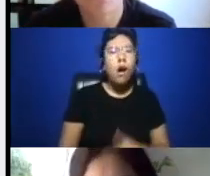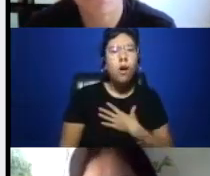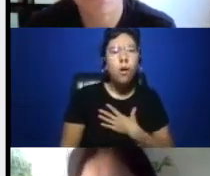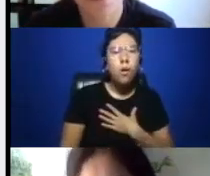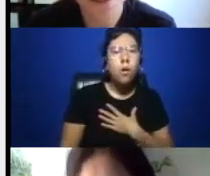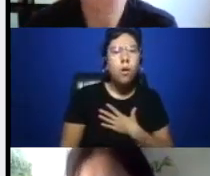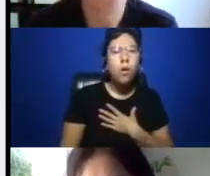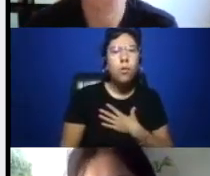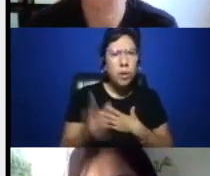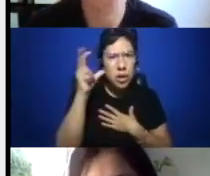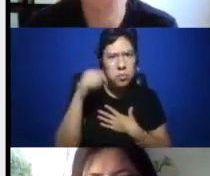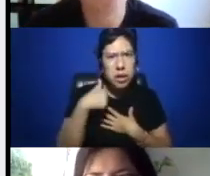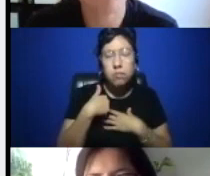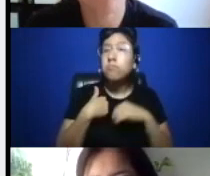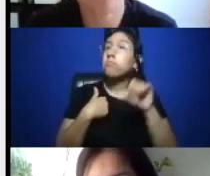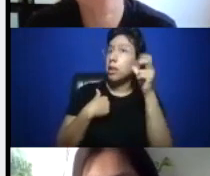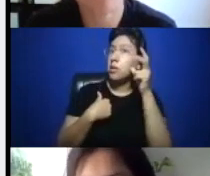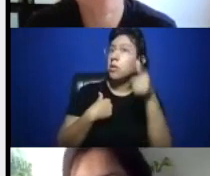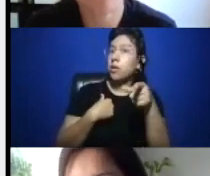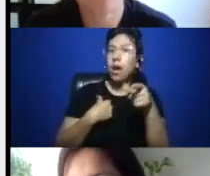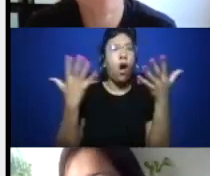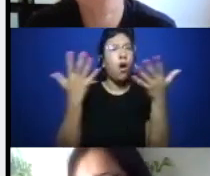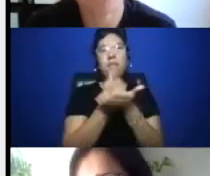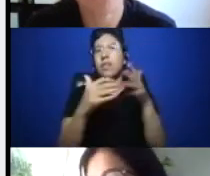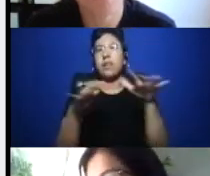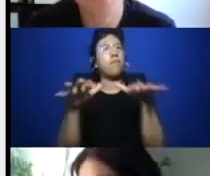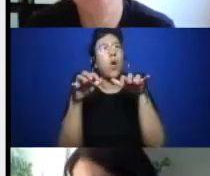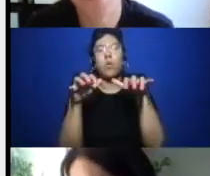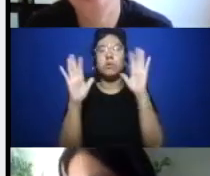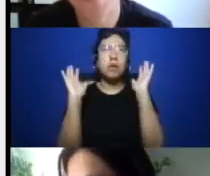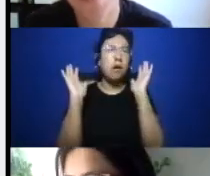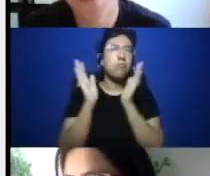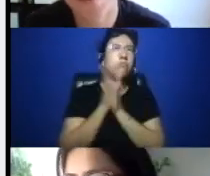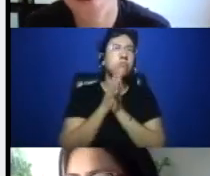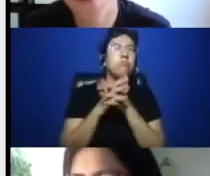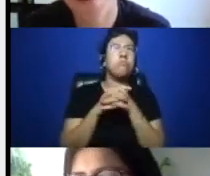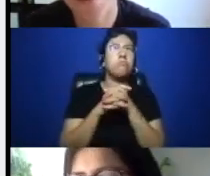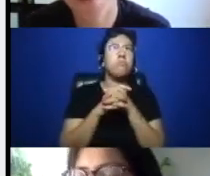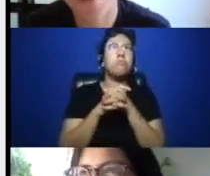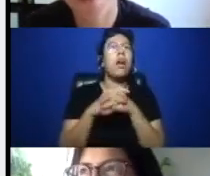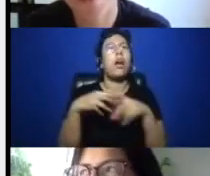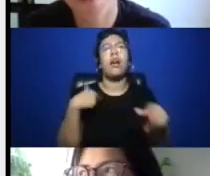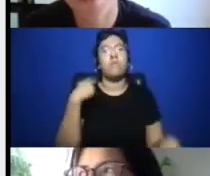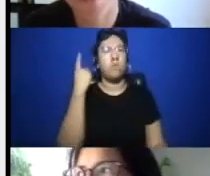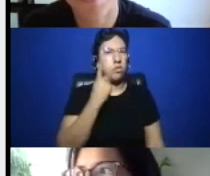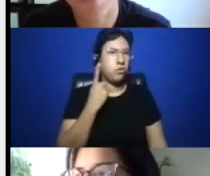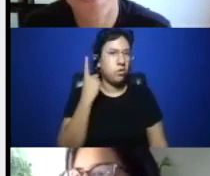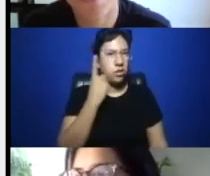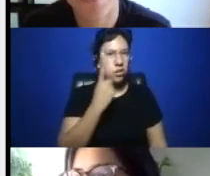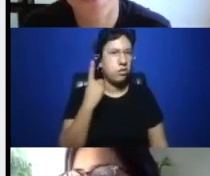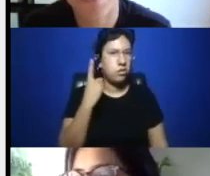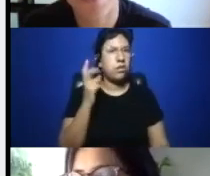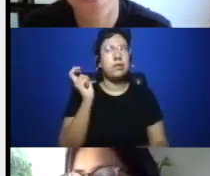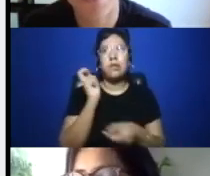Acompañamiento de equidad. Yeah. ¿Aún me escuchan? Es que mi computadora se congeló, se frizó.